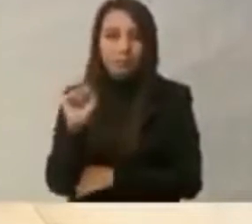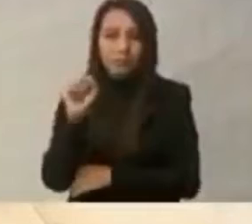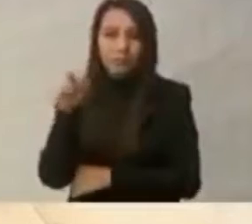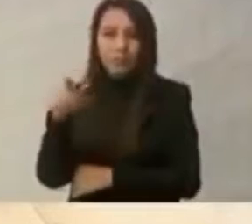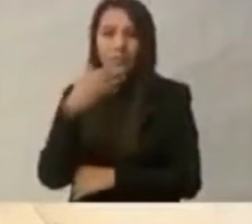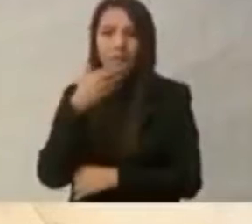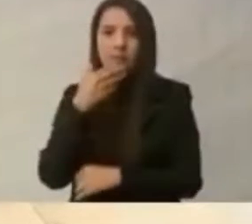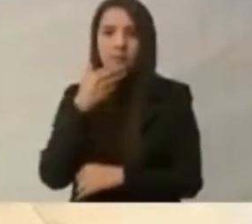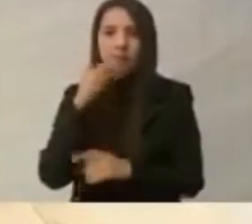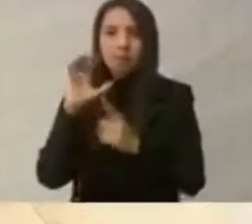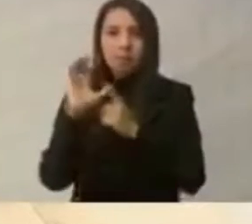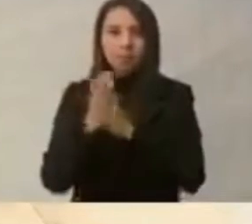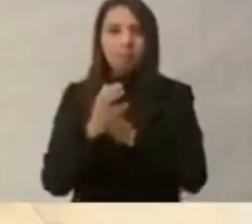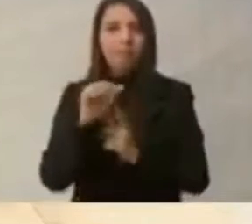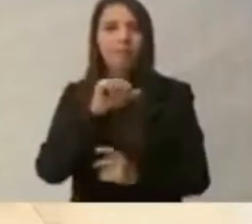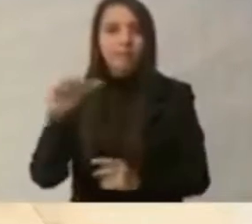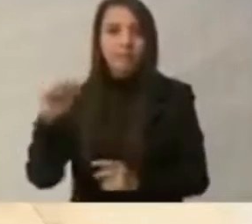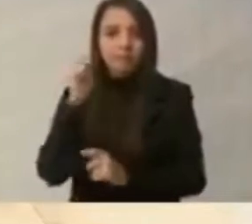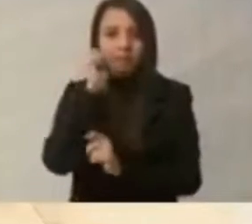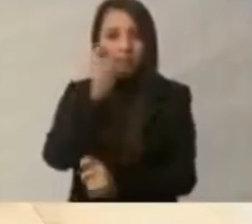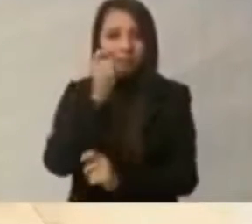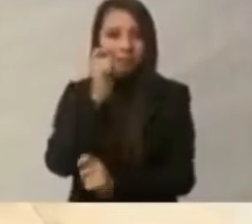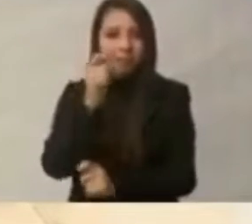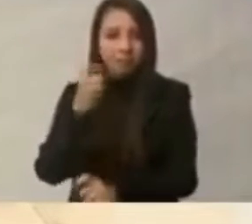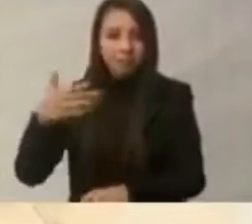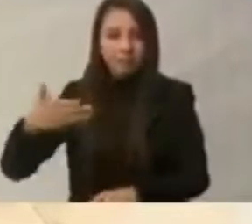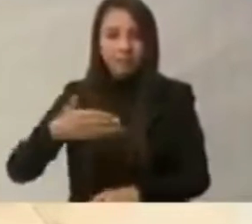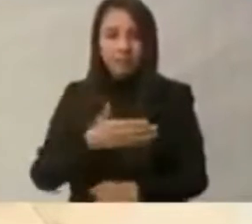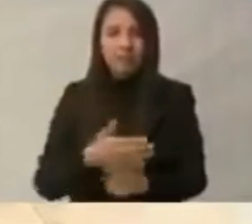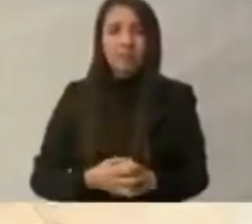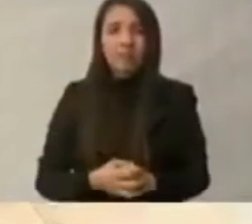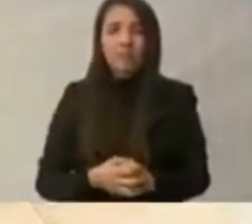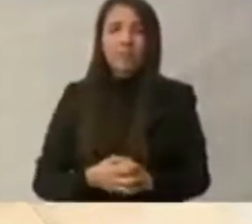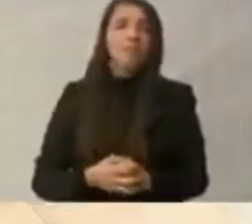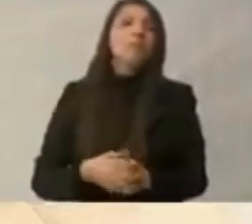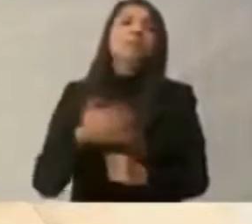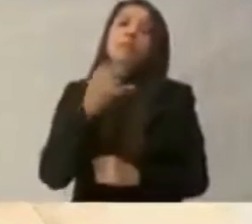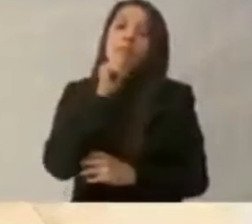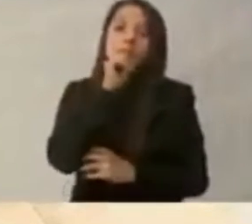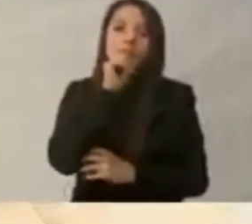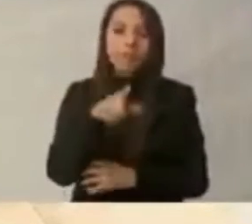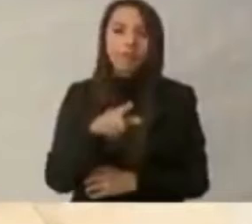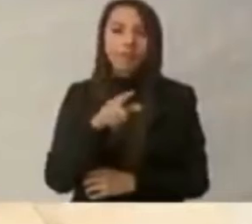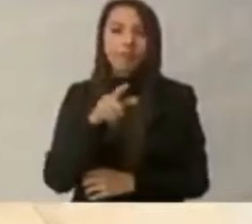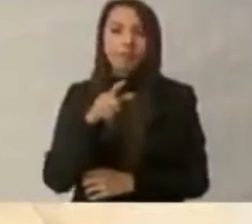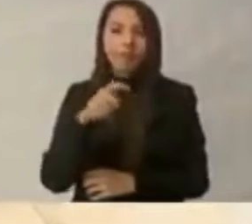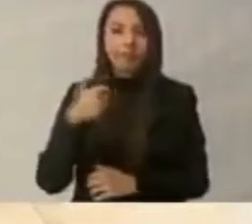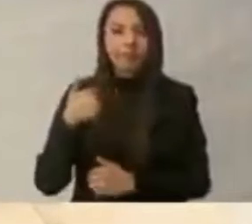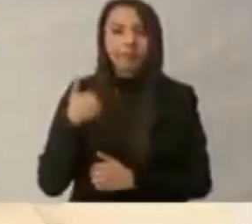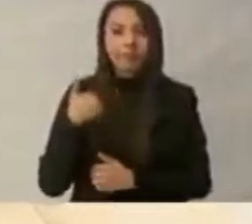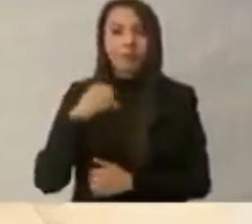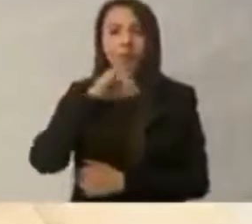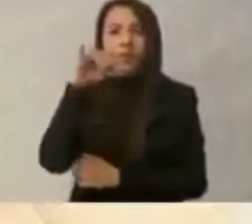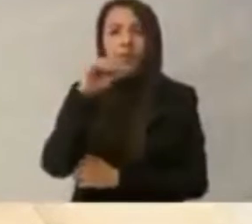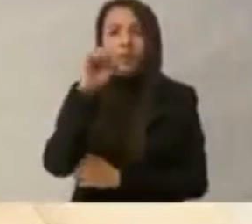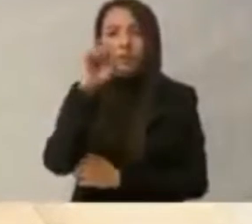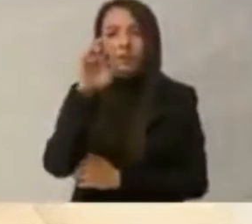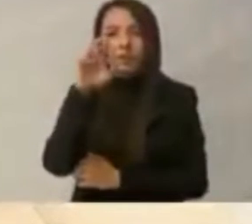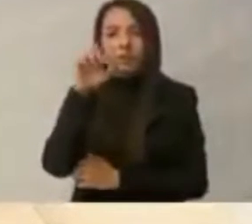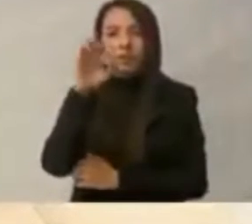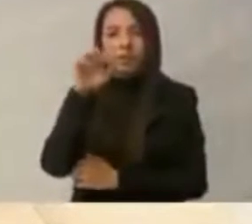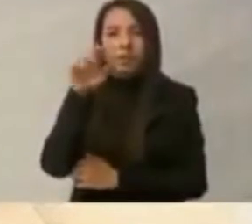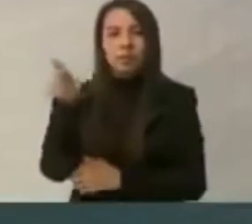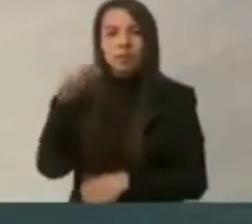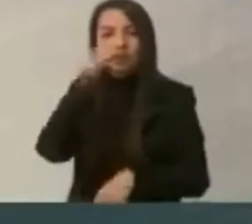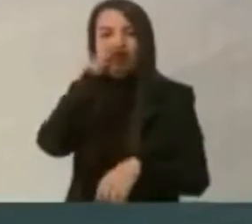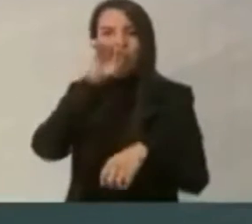para la pesca, y desde luego al almirante José Rafael Ojeda Durán, secretario de